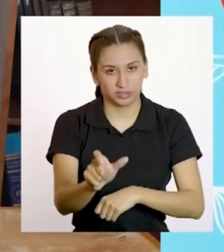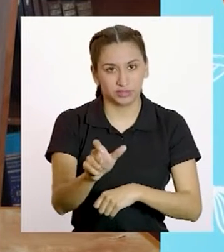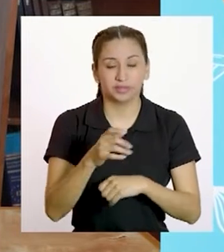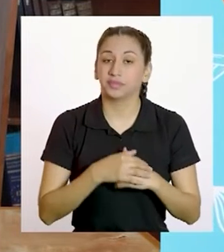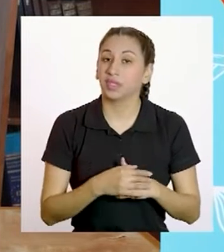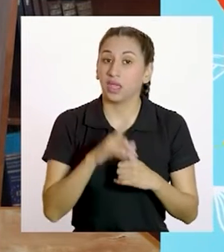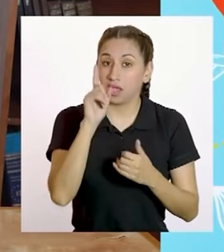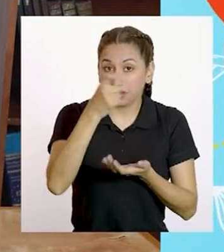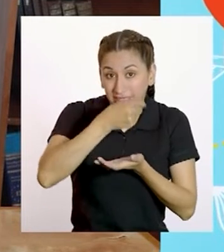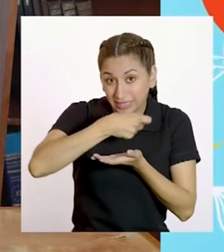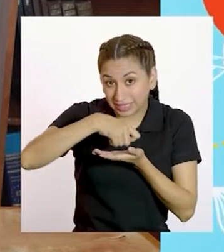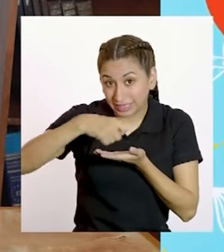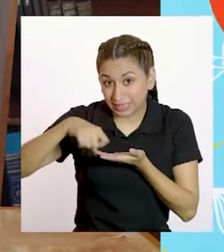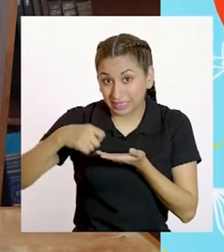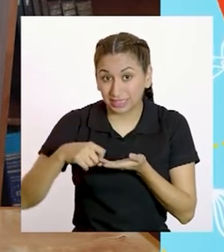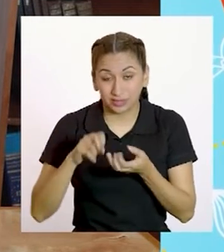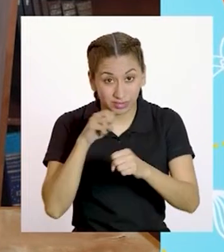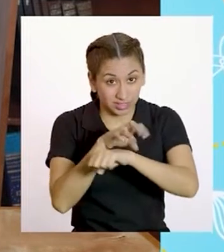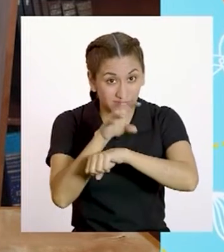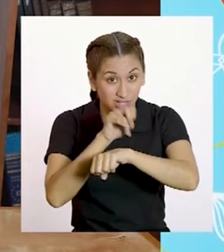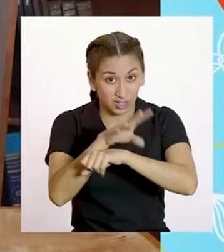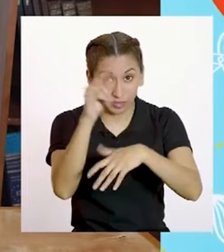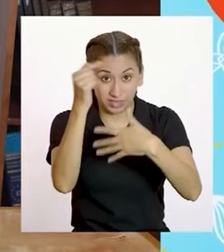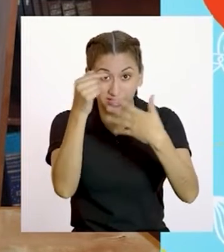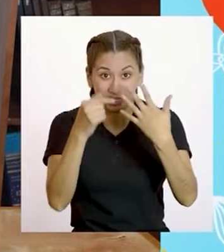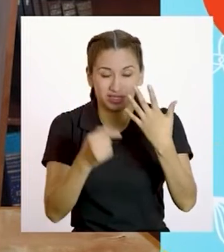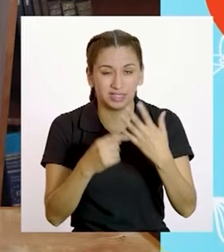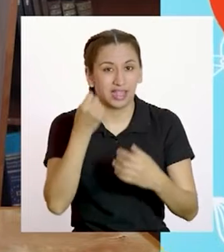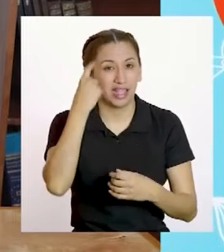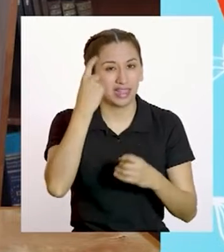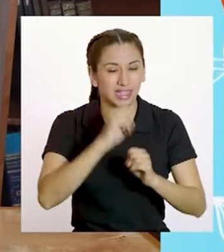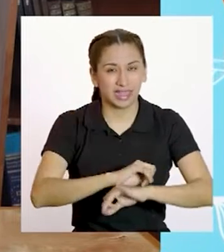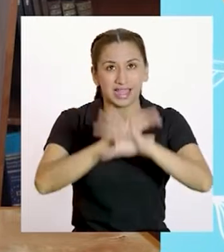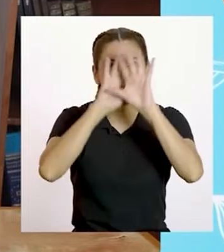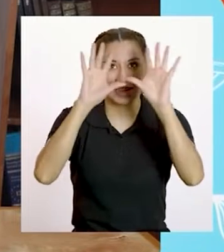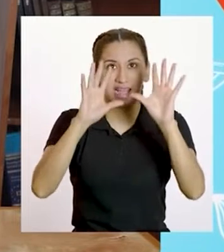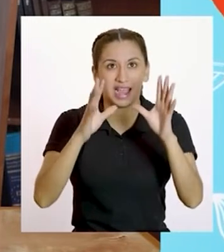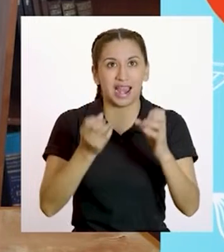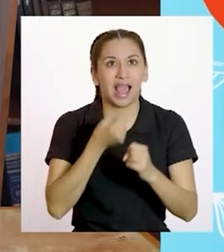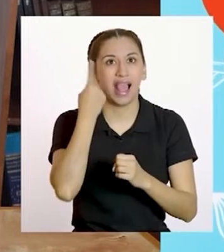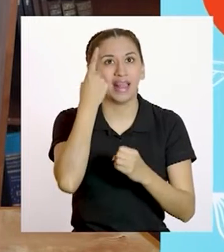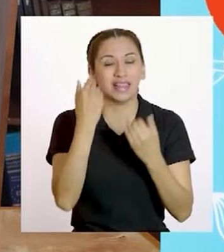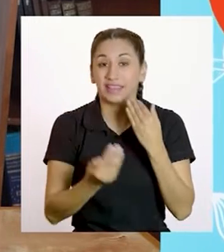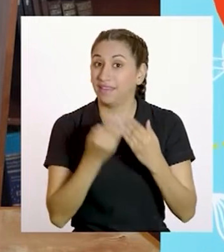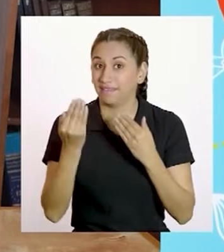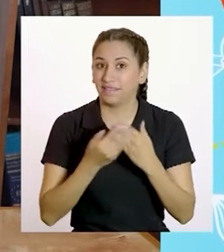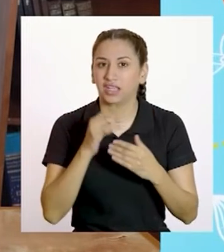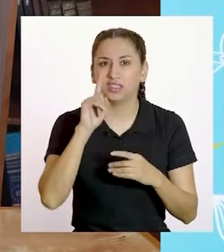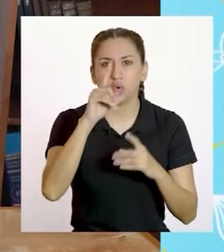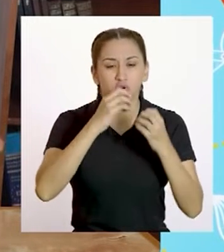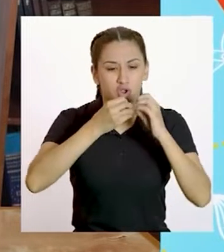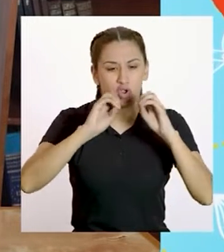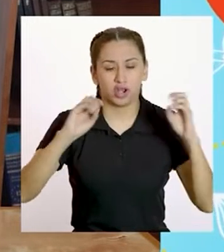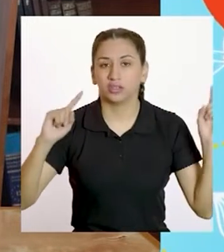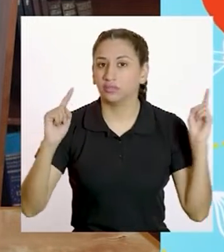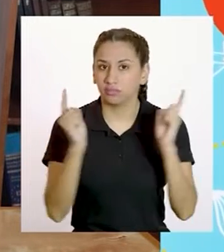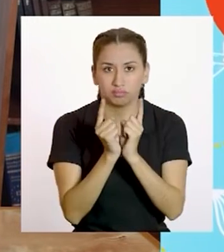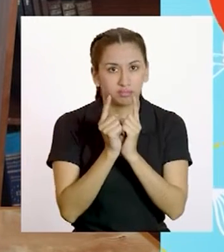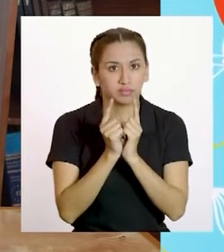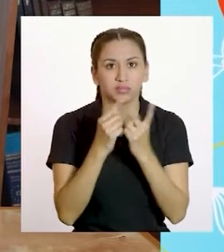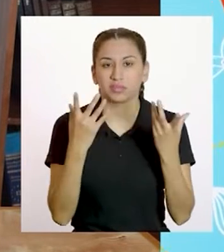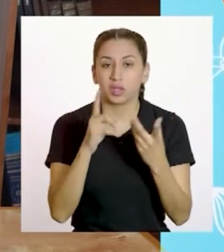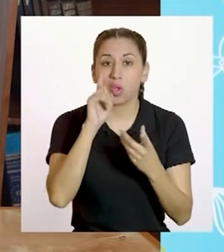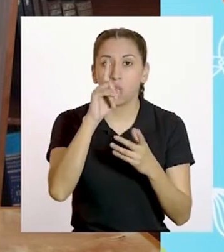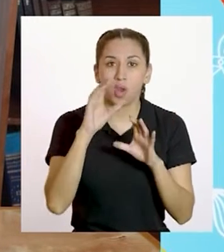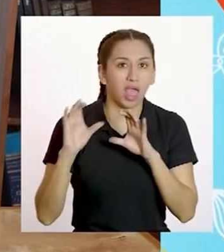alguien. Para escribir recomendaciones claras que se comprendan con facilidad. Esta debe ser una oración